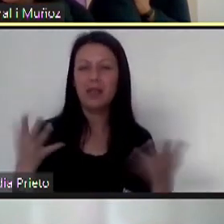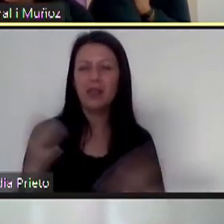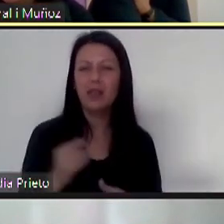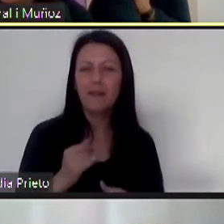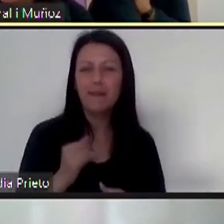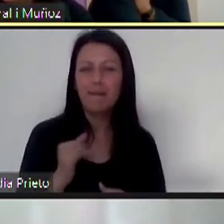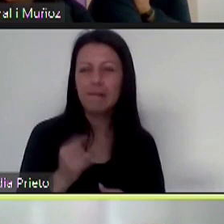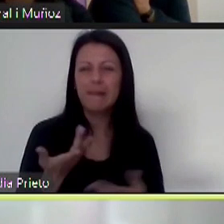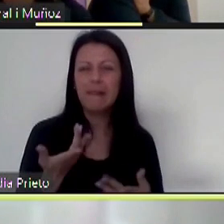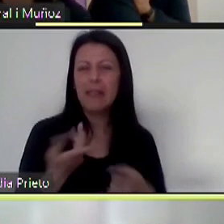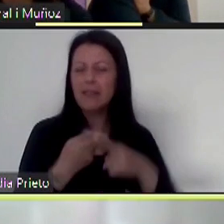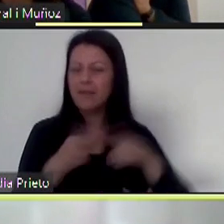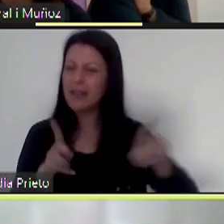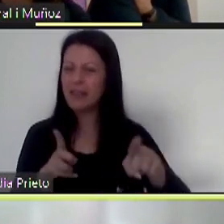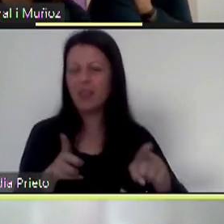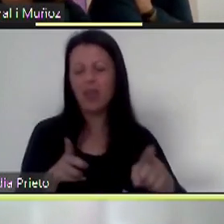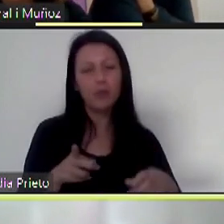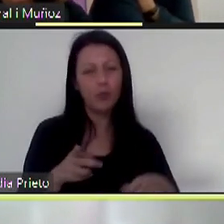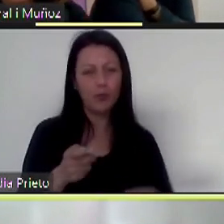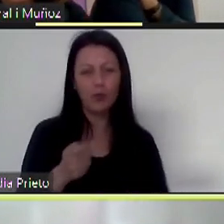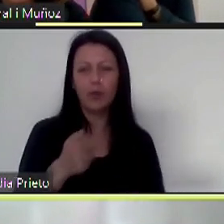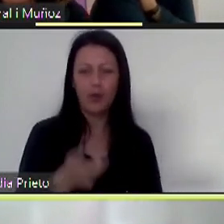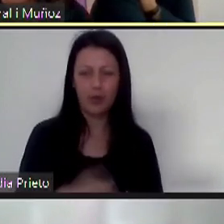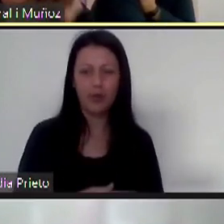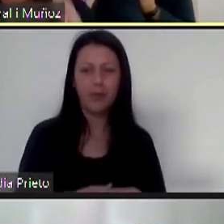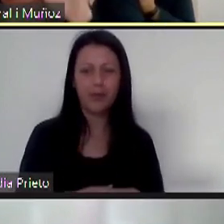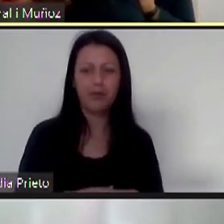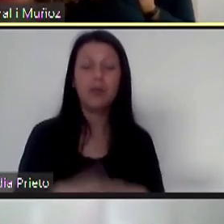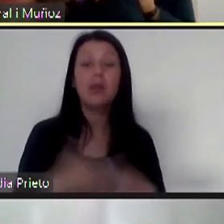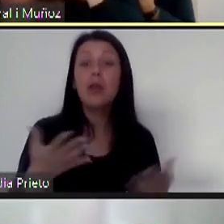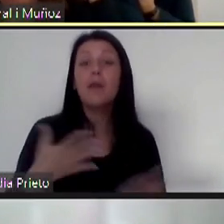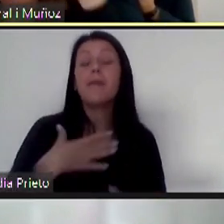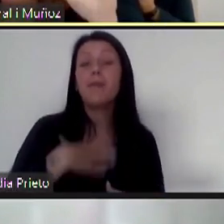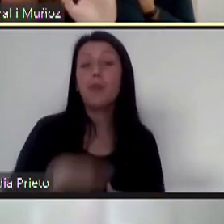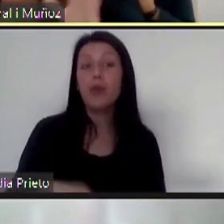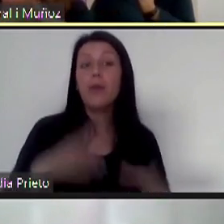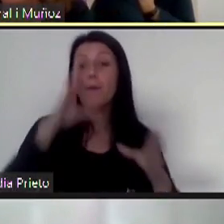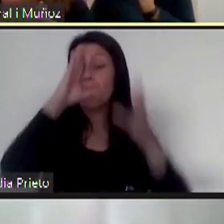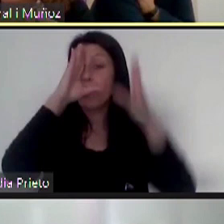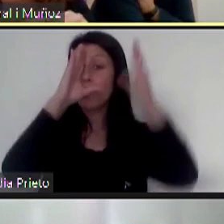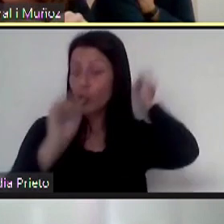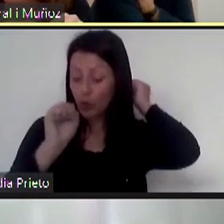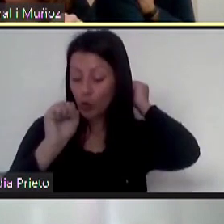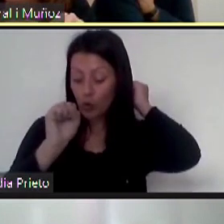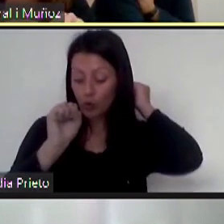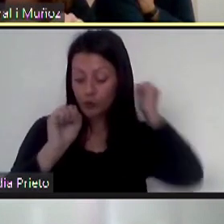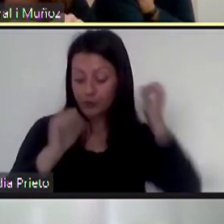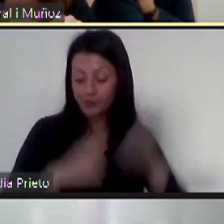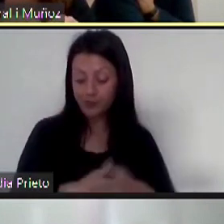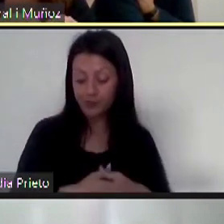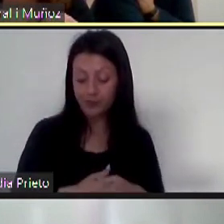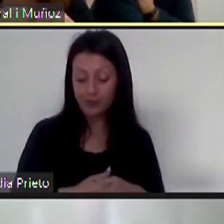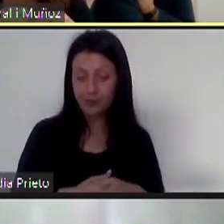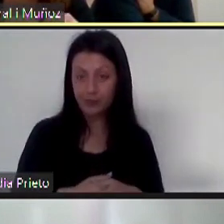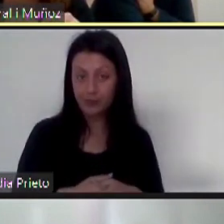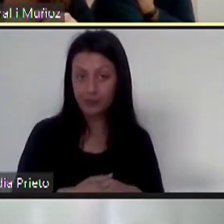la diferencia. Vale. Otra cosa es que se establezcan protocolos. Esto hablo para ver si reflexionamos entre todos. Yo no sé si